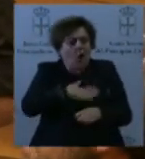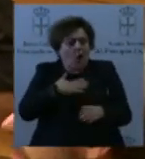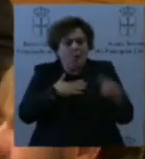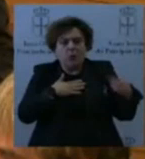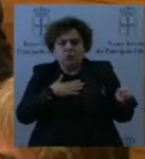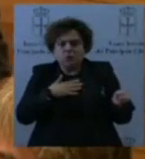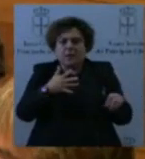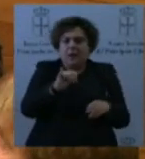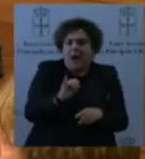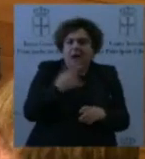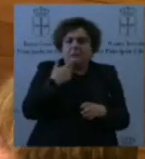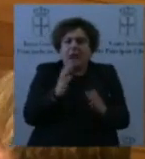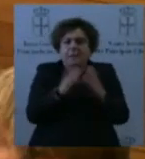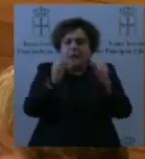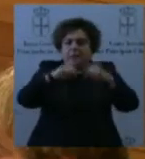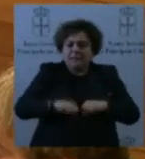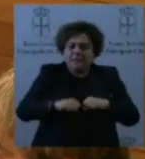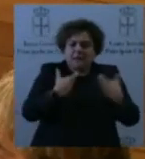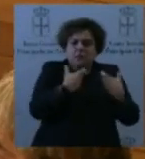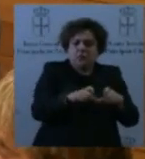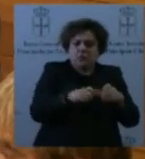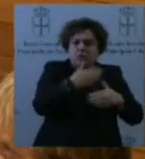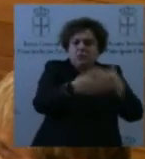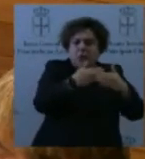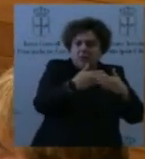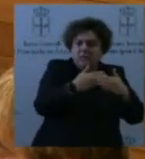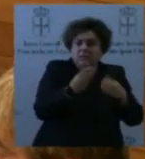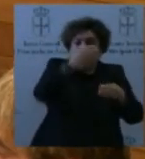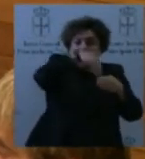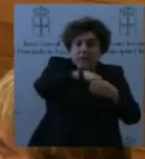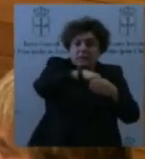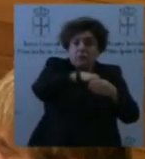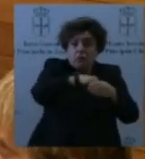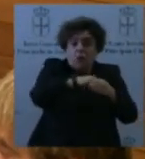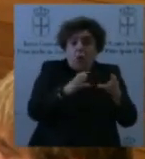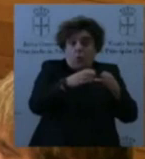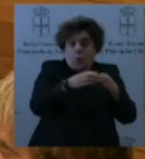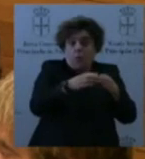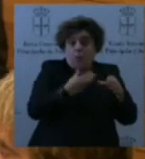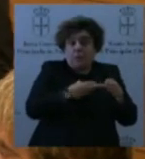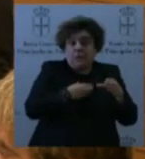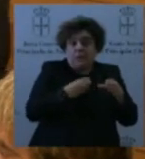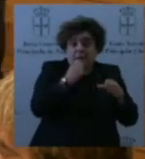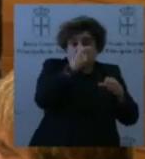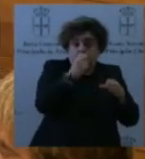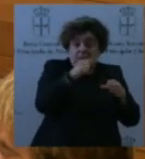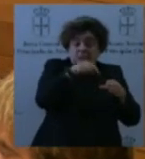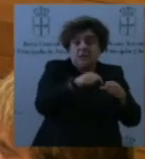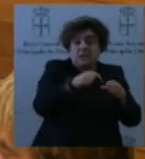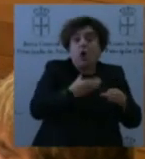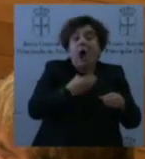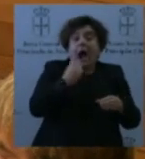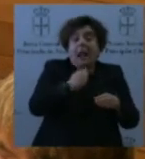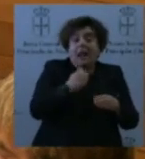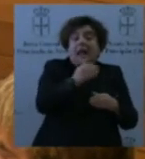ciudad, incluyendo a la agrupación municipal socialista y a su candidato a la alcaldía, el señor Fernández Llanez, han denunciado? En